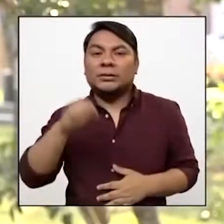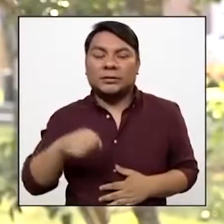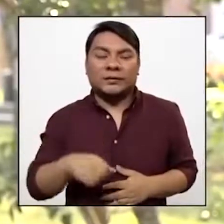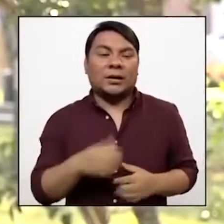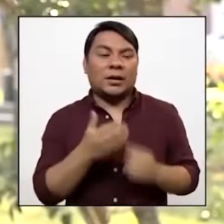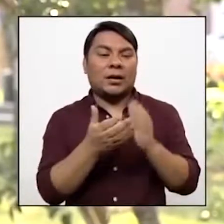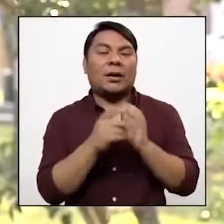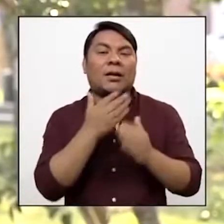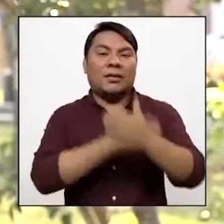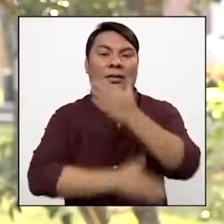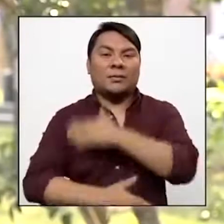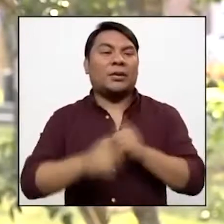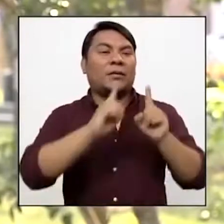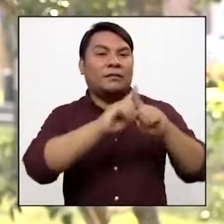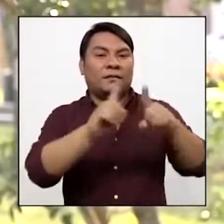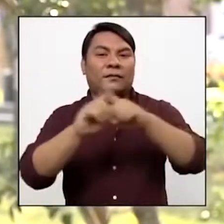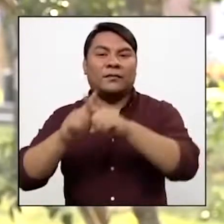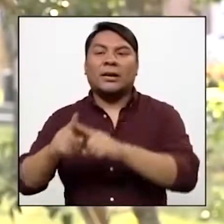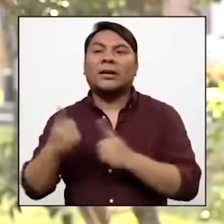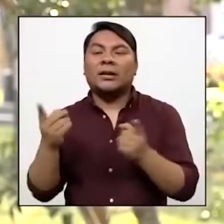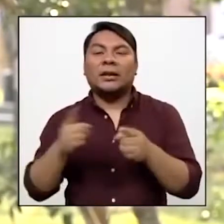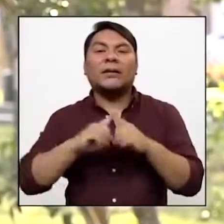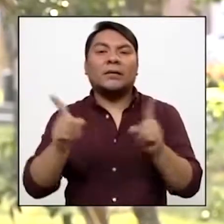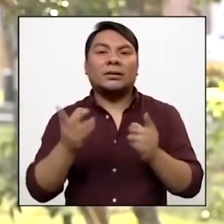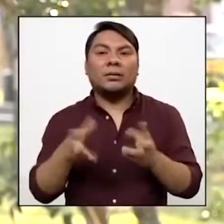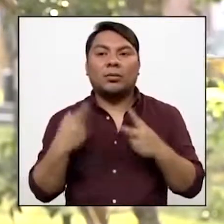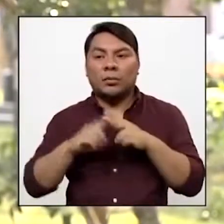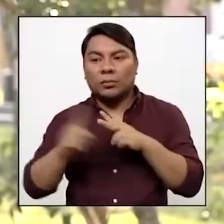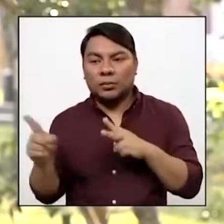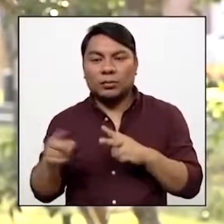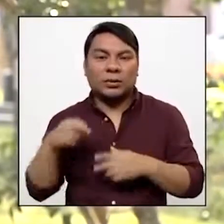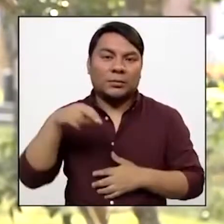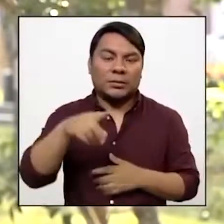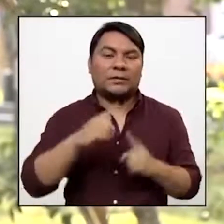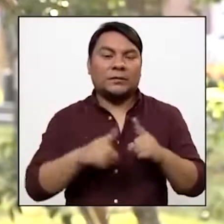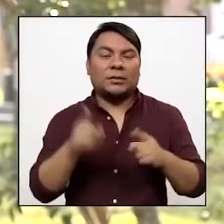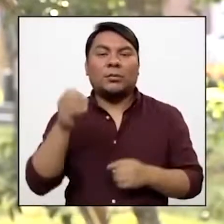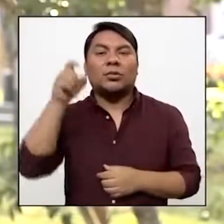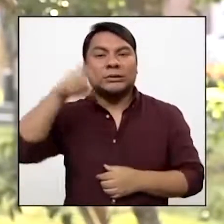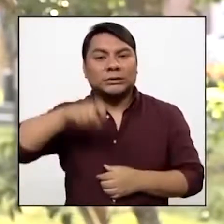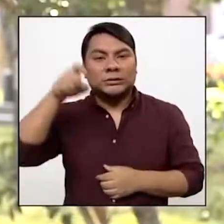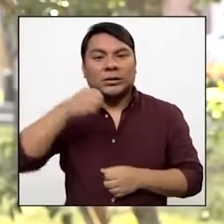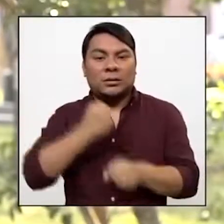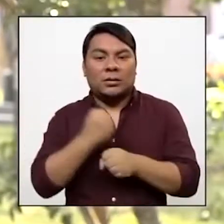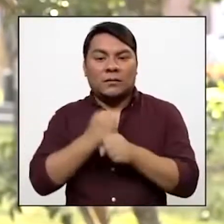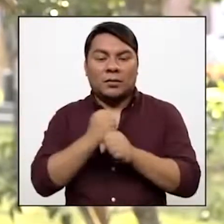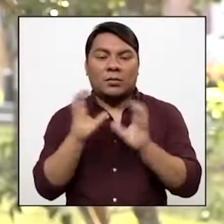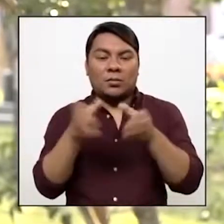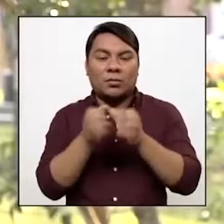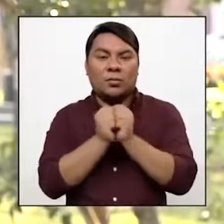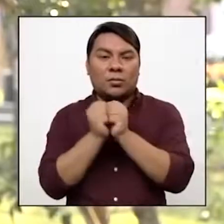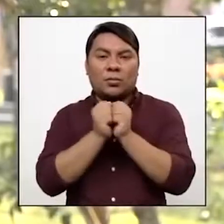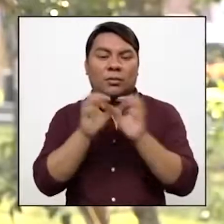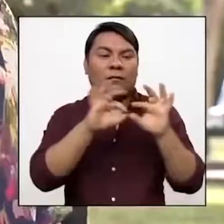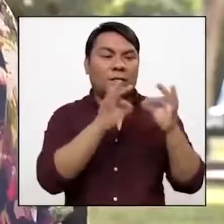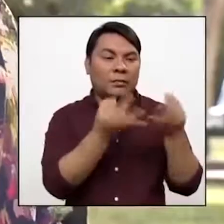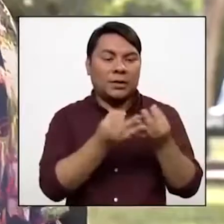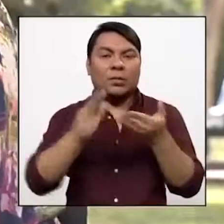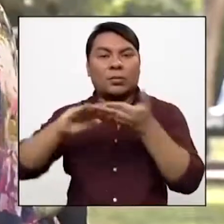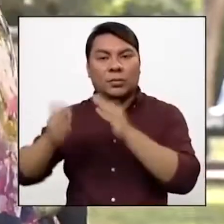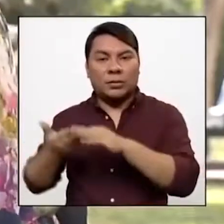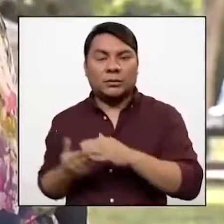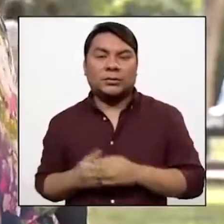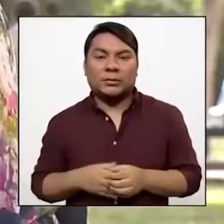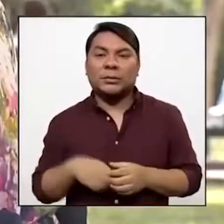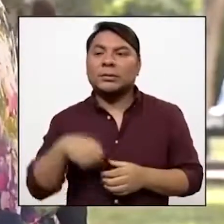discapacidades tiene una forma diferente de abordarse y para eso es necesario que trabajemos junto con nuestra familia y con la comunidad. Claro,